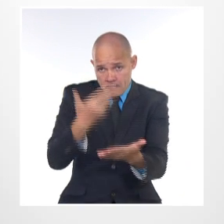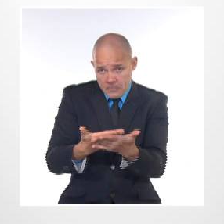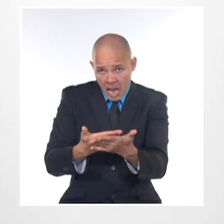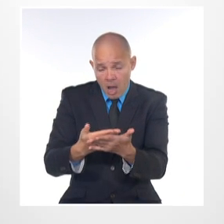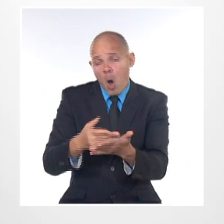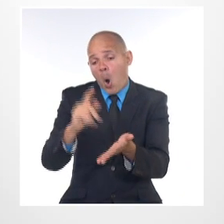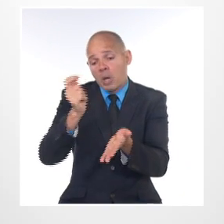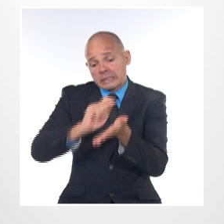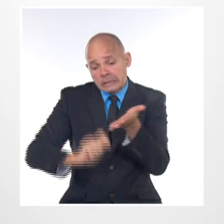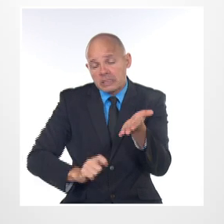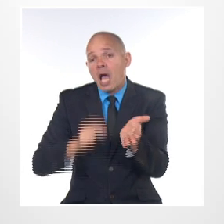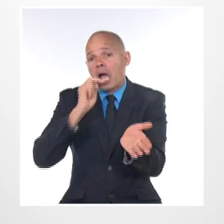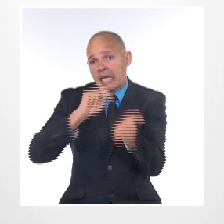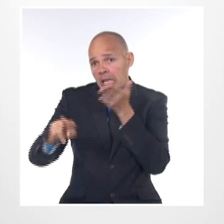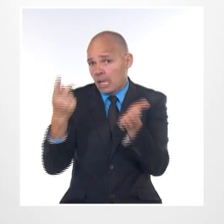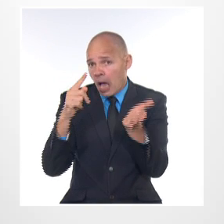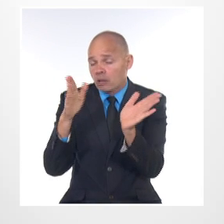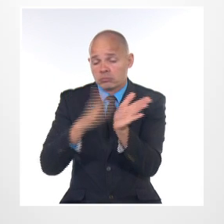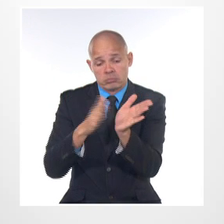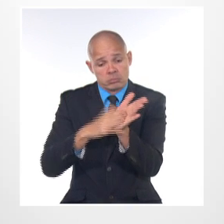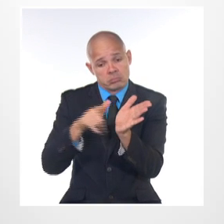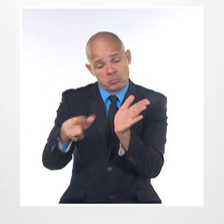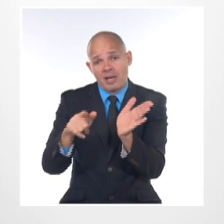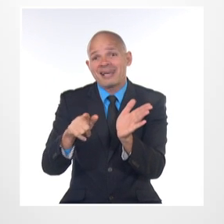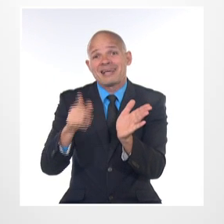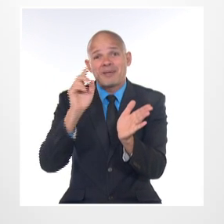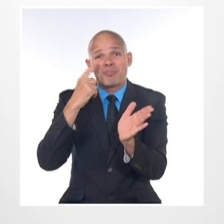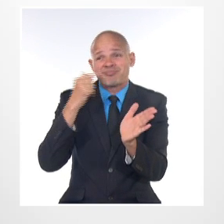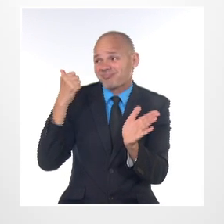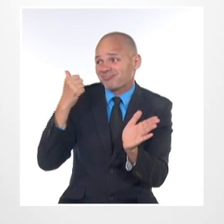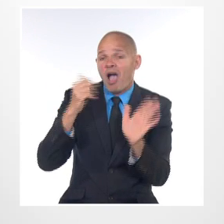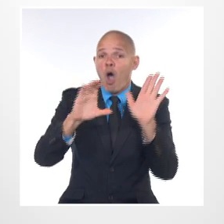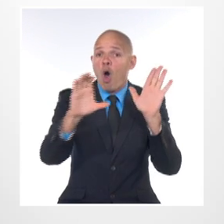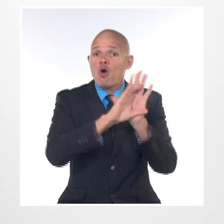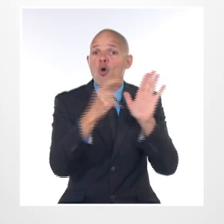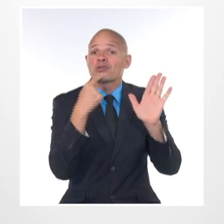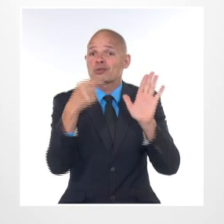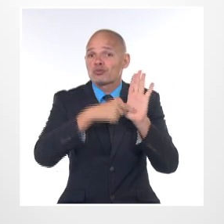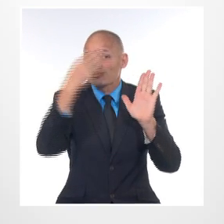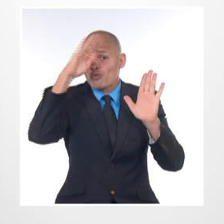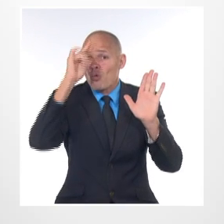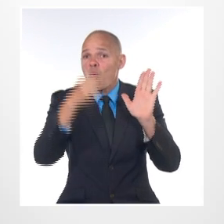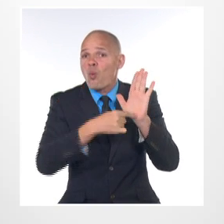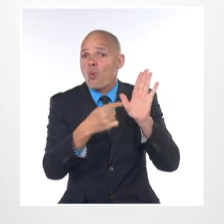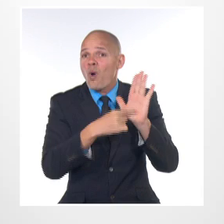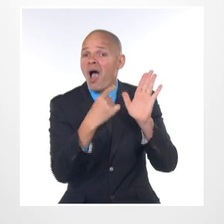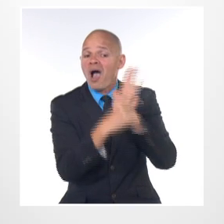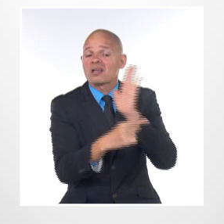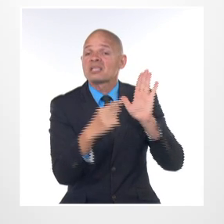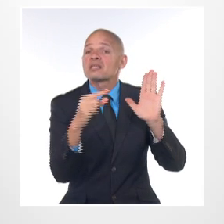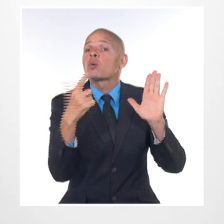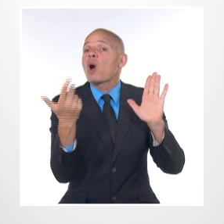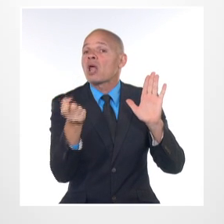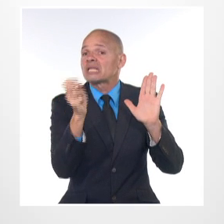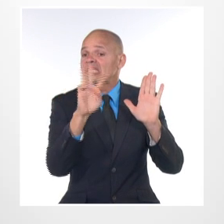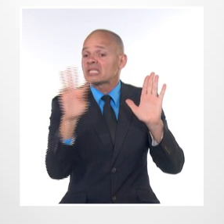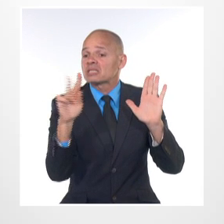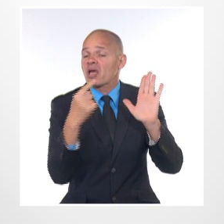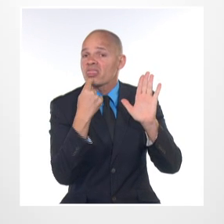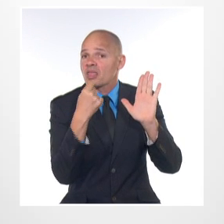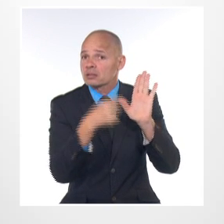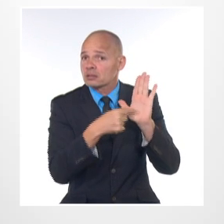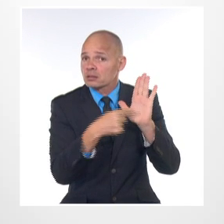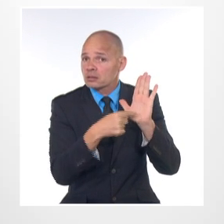caso del derecho penal cubano. Y la Constitución, aquí estamos en el artículo 13 fiscal, es muy clara con los fines esenciales que tiene, digamos,